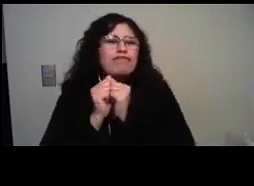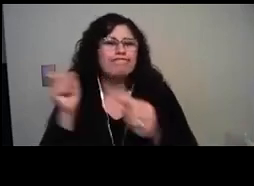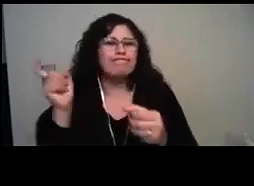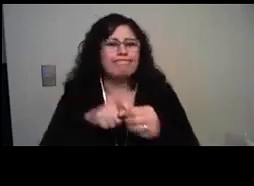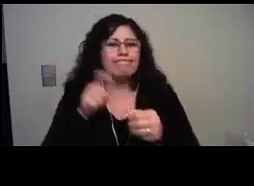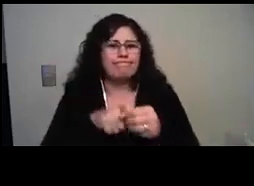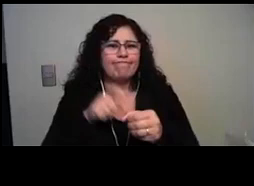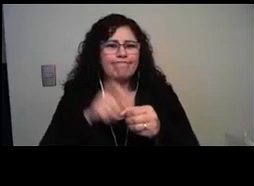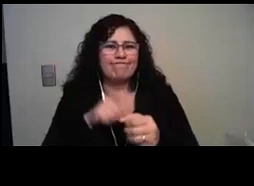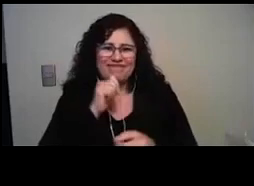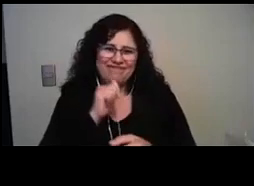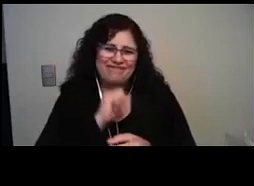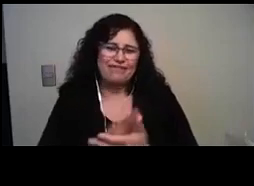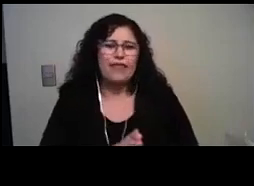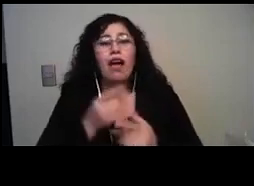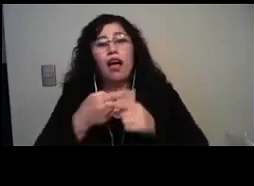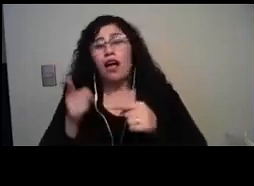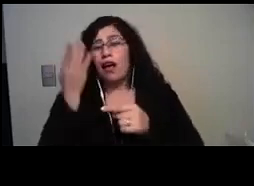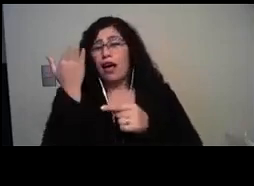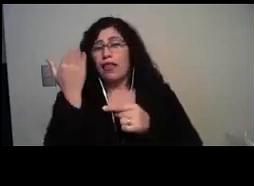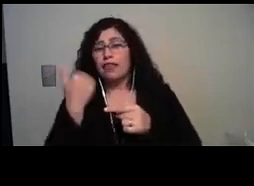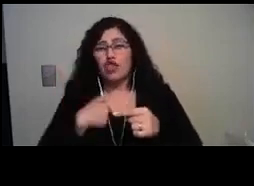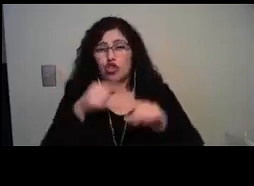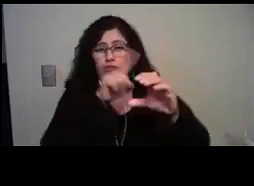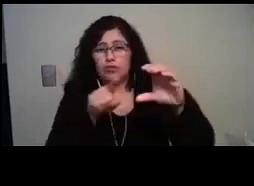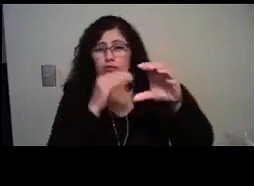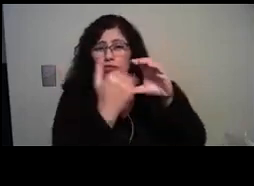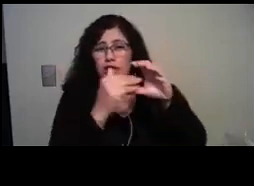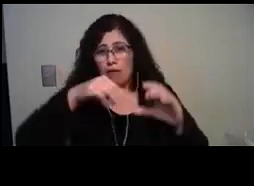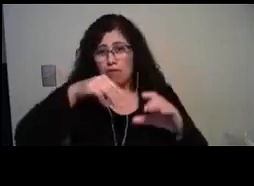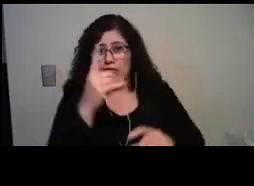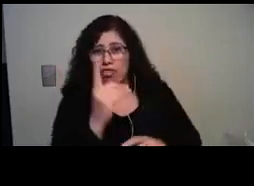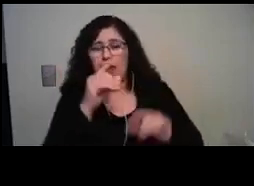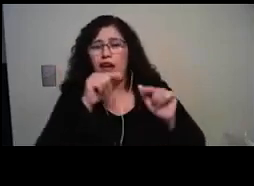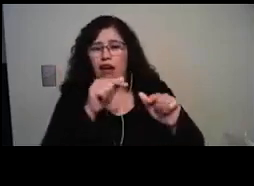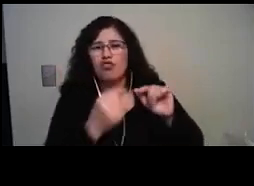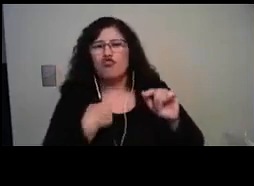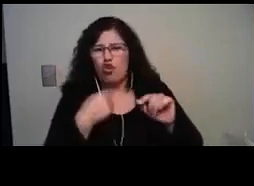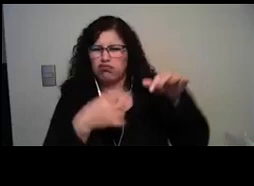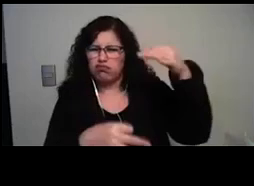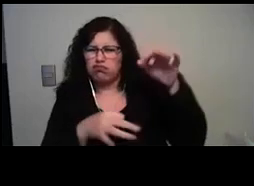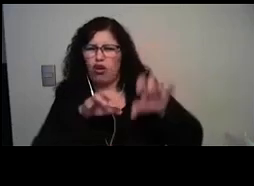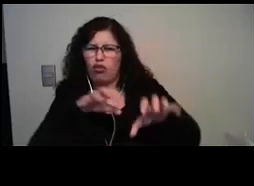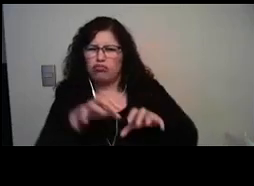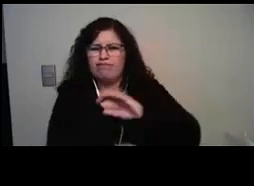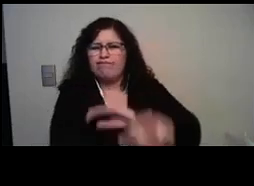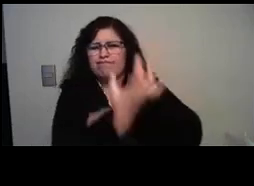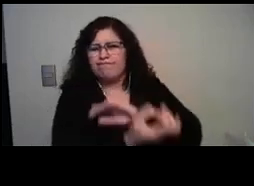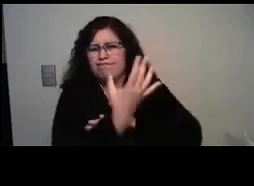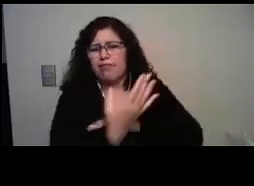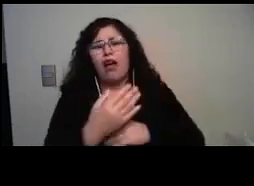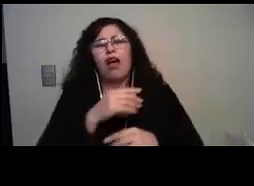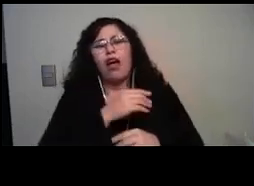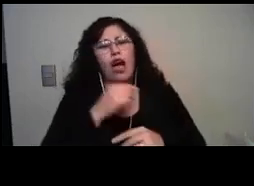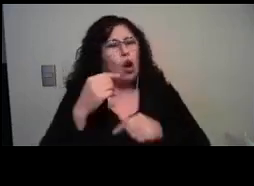La semana pasada, si no me equivoco, subí material a CBDU-PMD que viene a complementar lo que hemos hablado, ¿ya? Y ya en los próximos